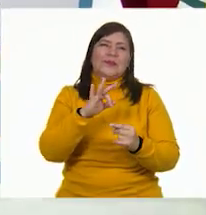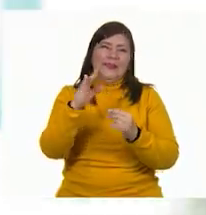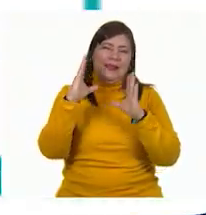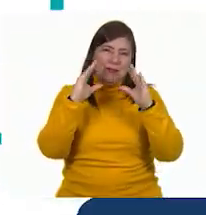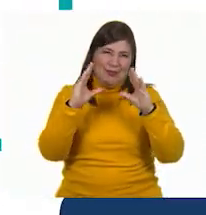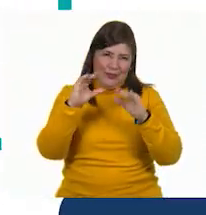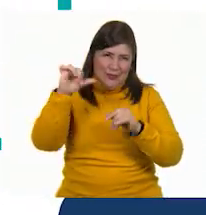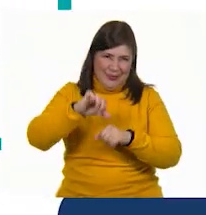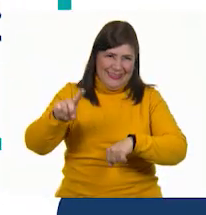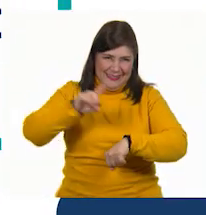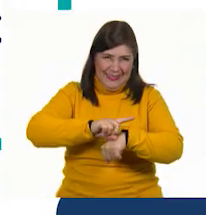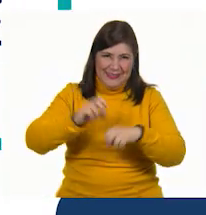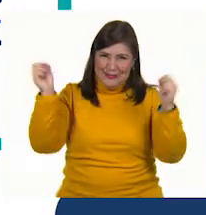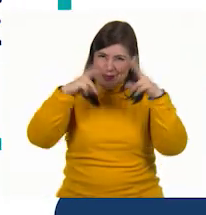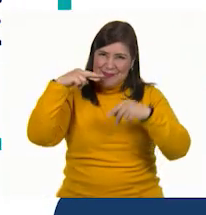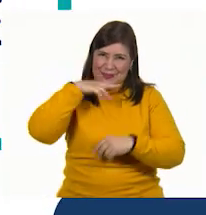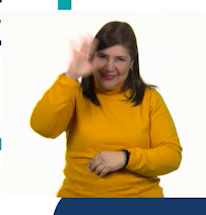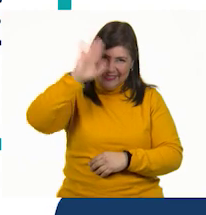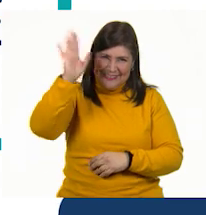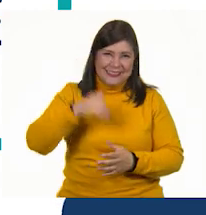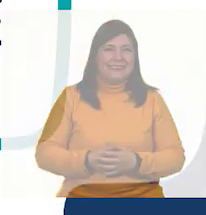la próxima!